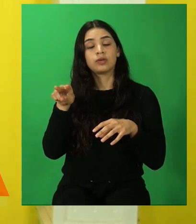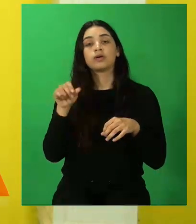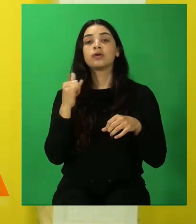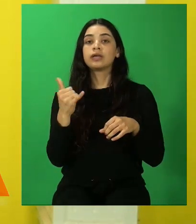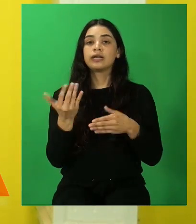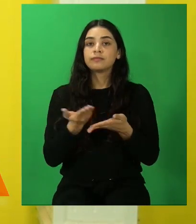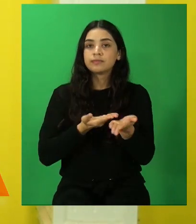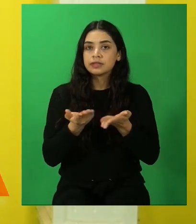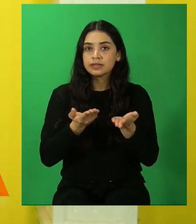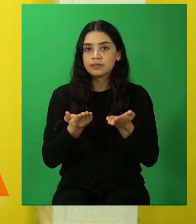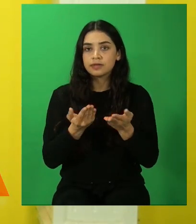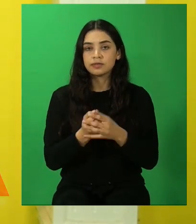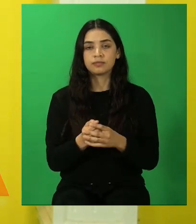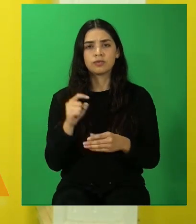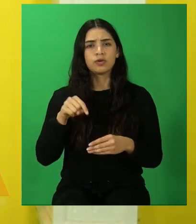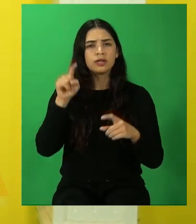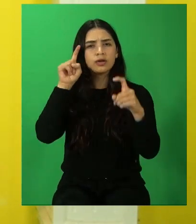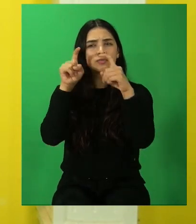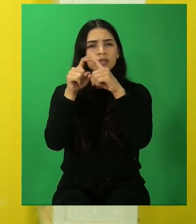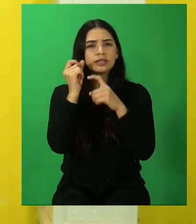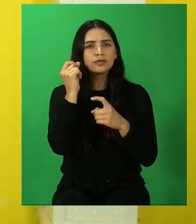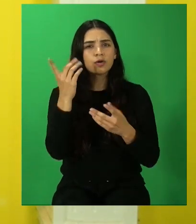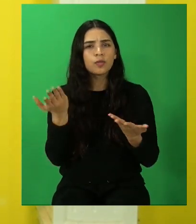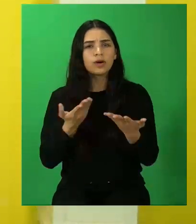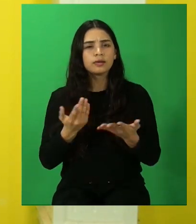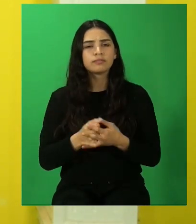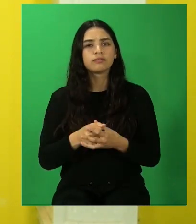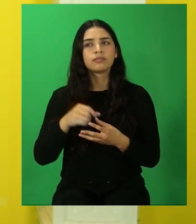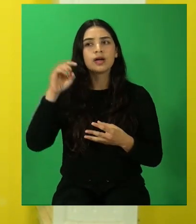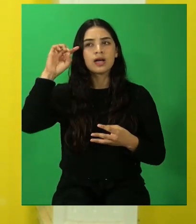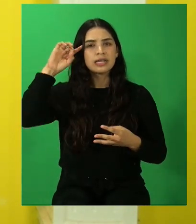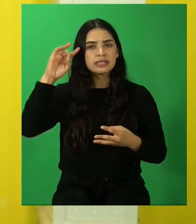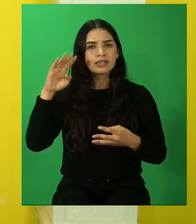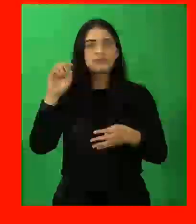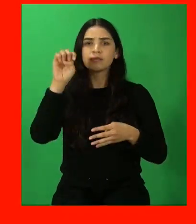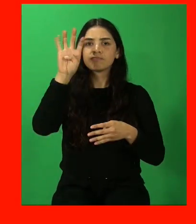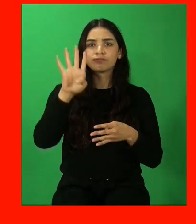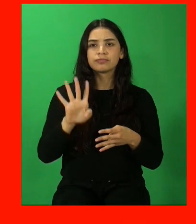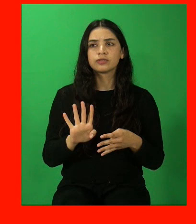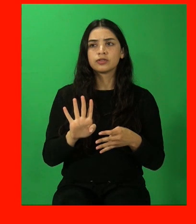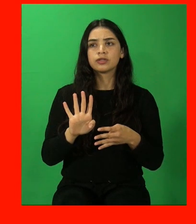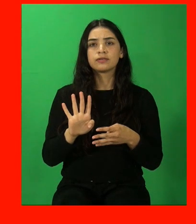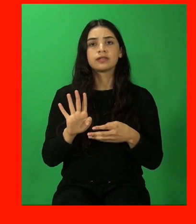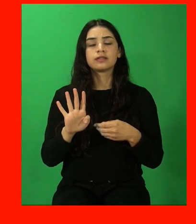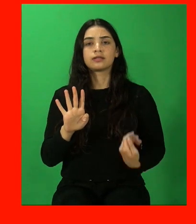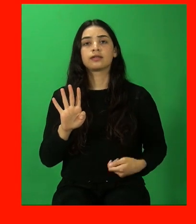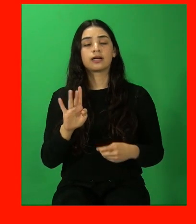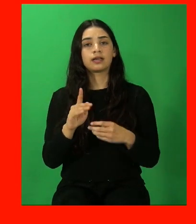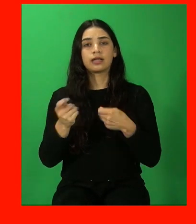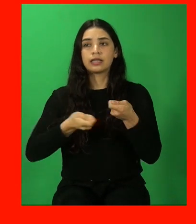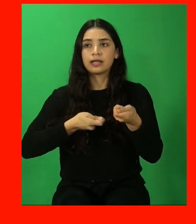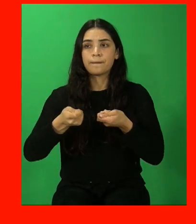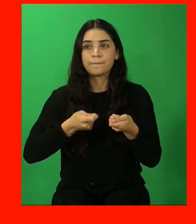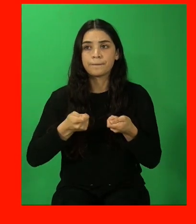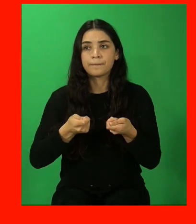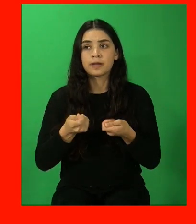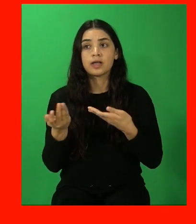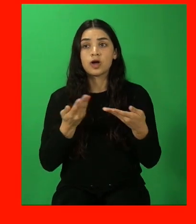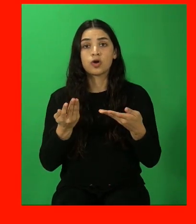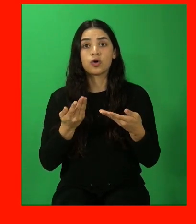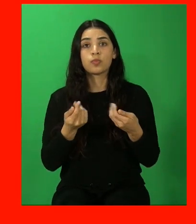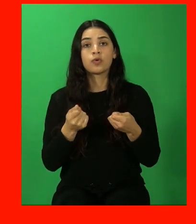Vamos a ver el objetivo de la clase. Conocer los principios básicos de la economía en la producción de bienes